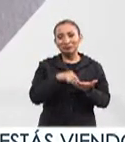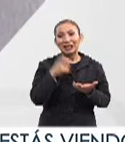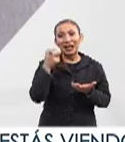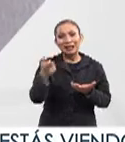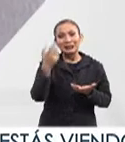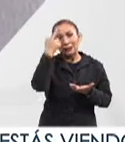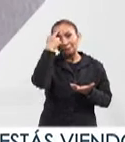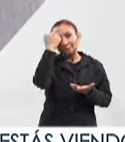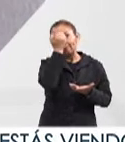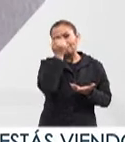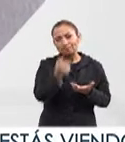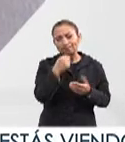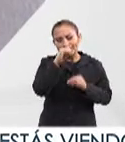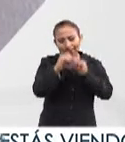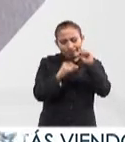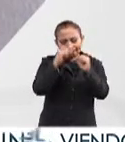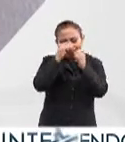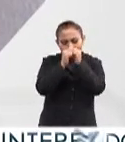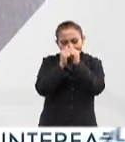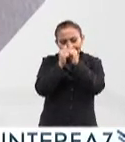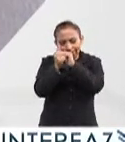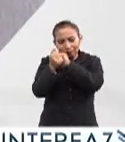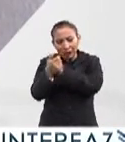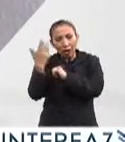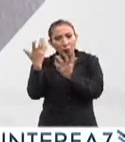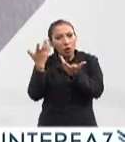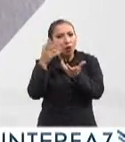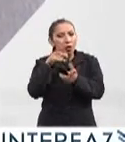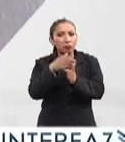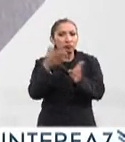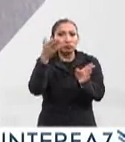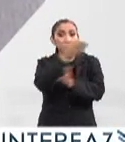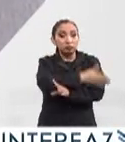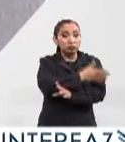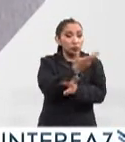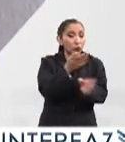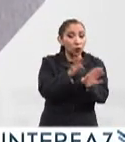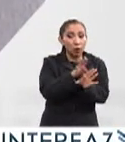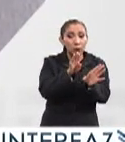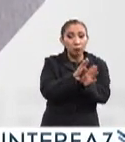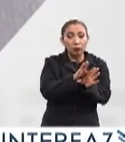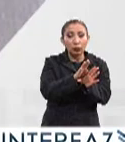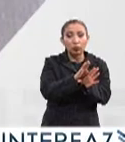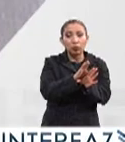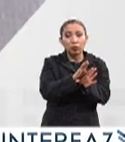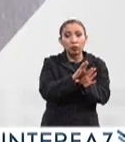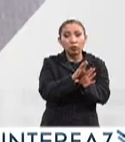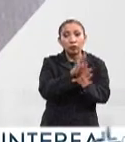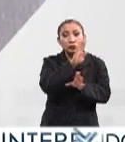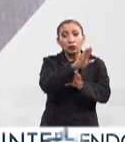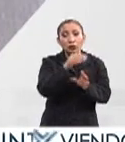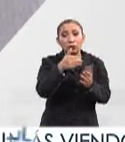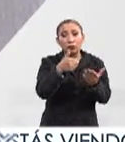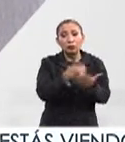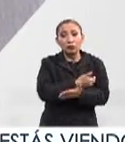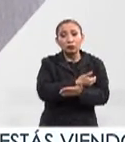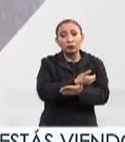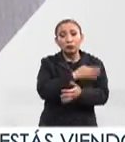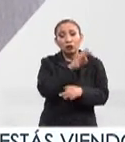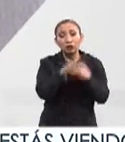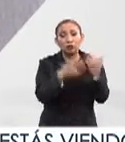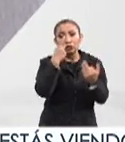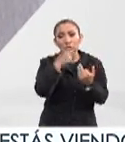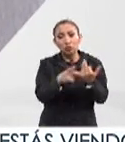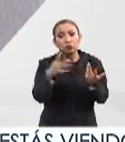esta habilidad que has ido desarrollando tiene parte desde la manera en que naciste, ¿no? Todo